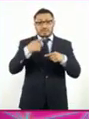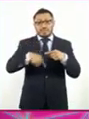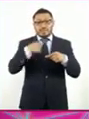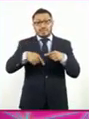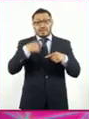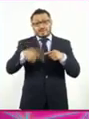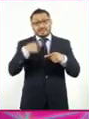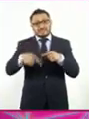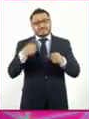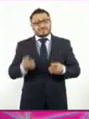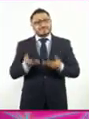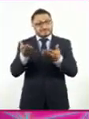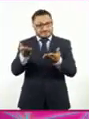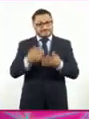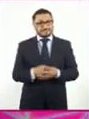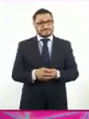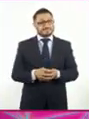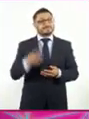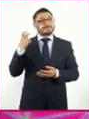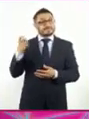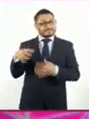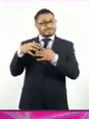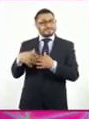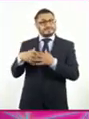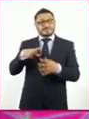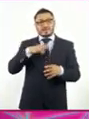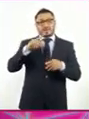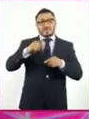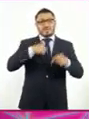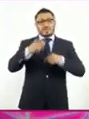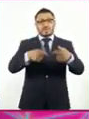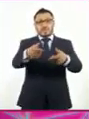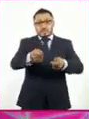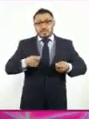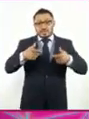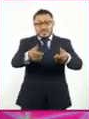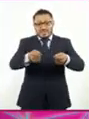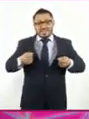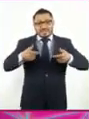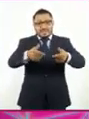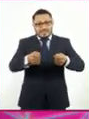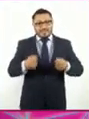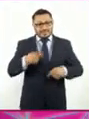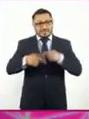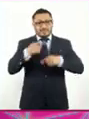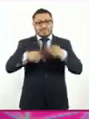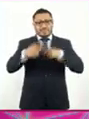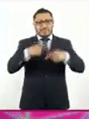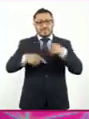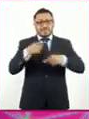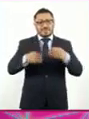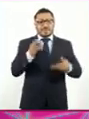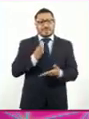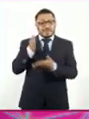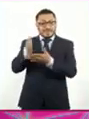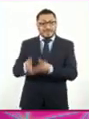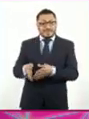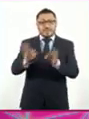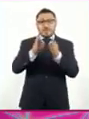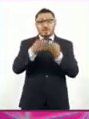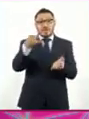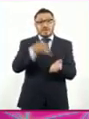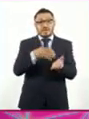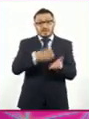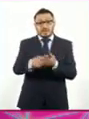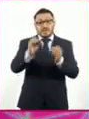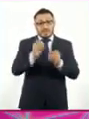la rotativa. Esta máquina tira del papel y lo va conduciendo con estos rodillos hacia los formatos de impresión